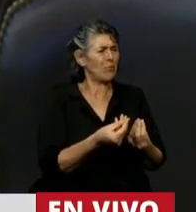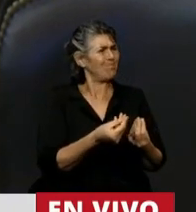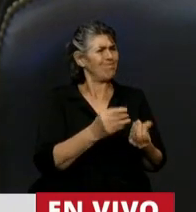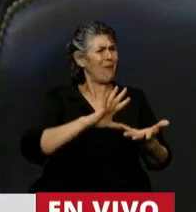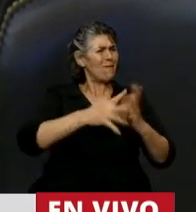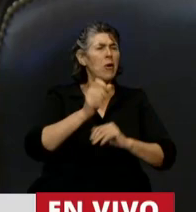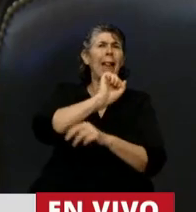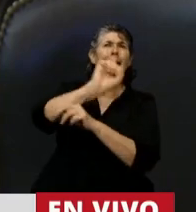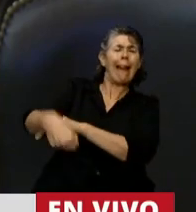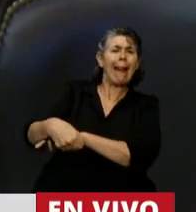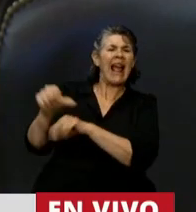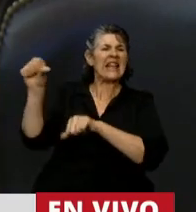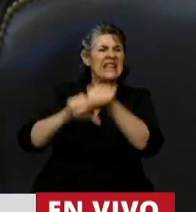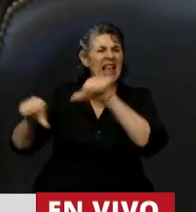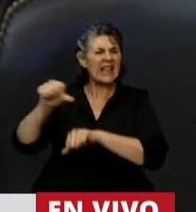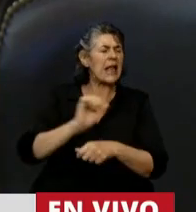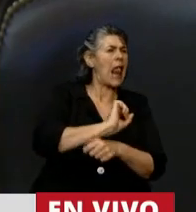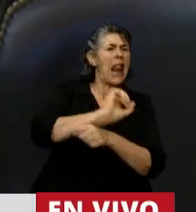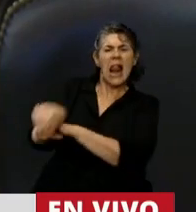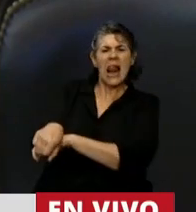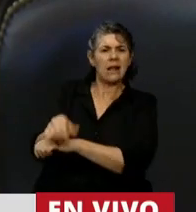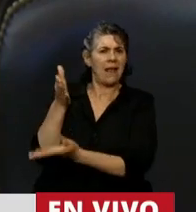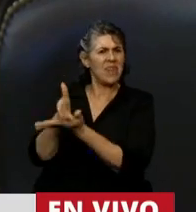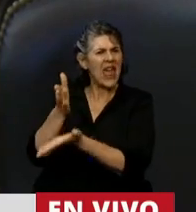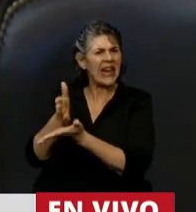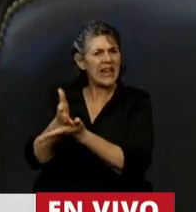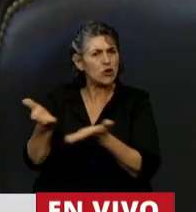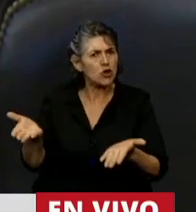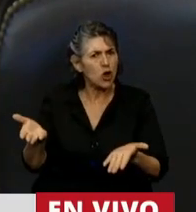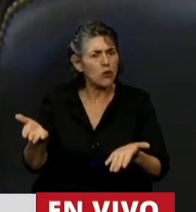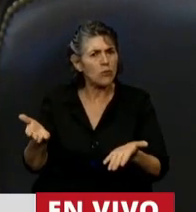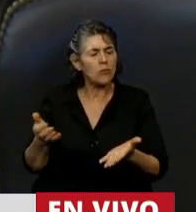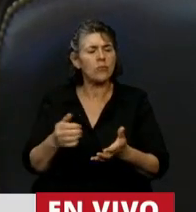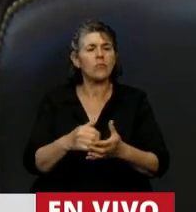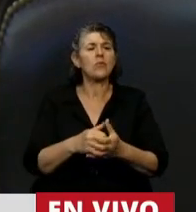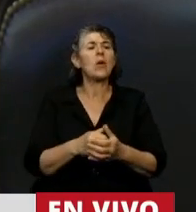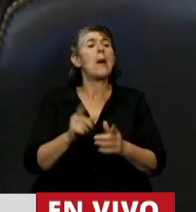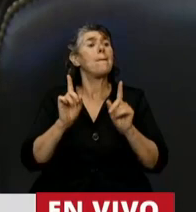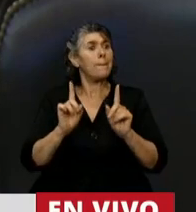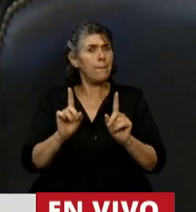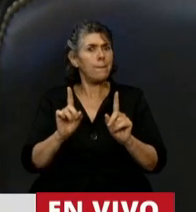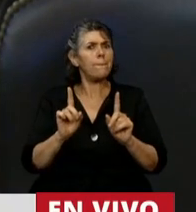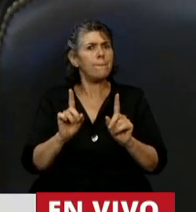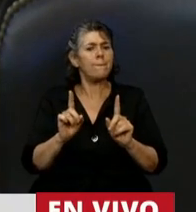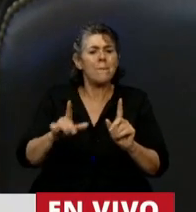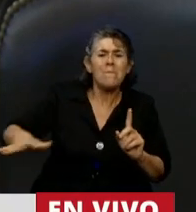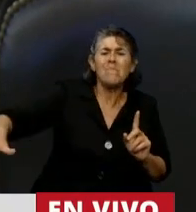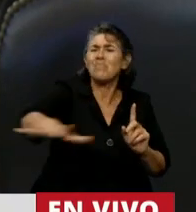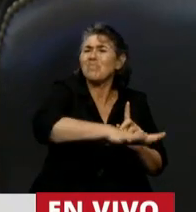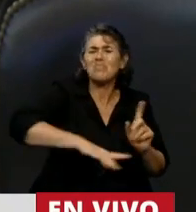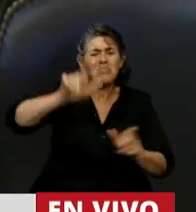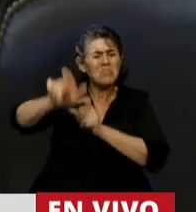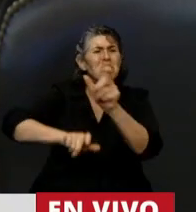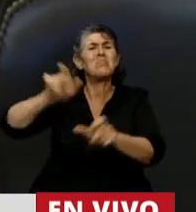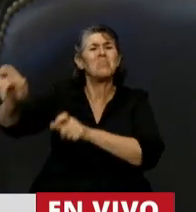ciencia y también el derecho. Pero sobre todo una cosa, señor presidente, que la población en su gran